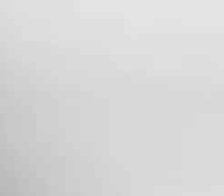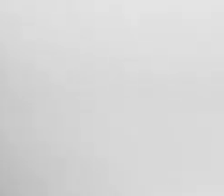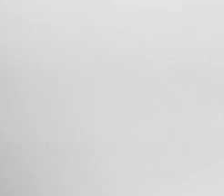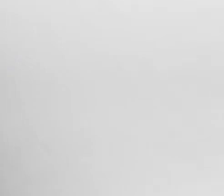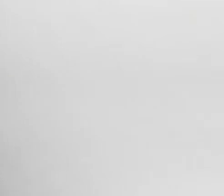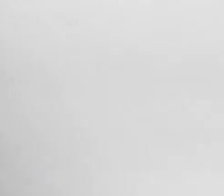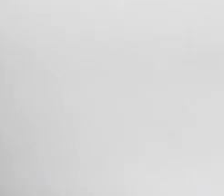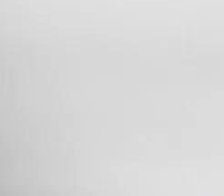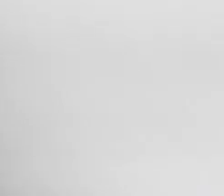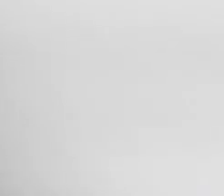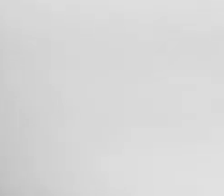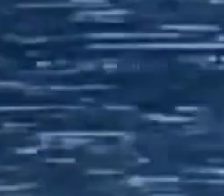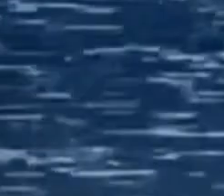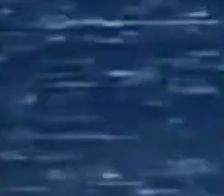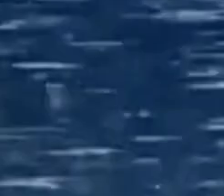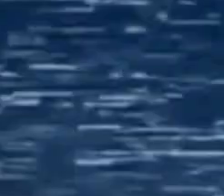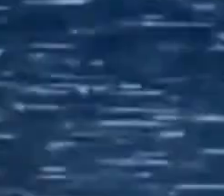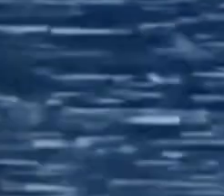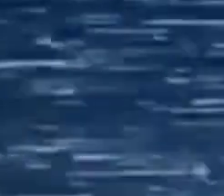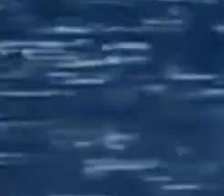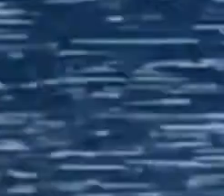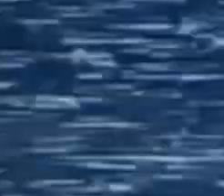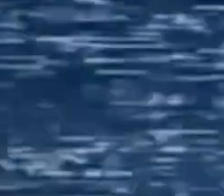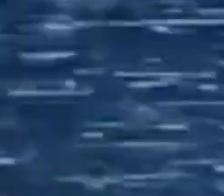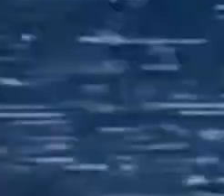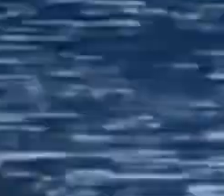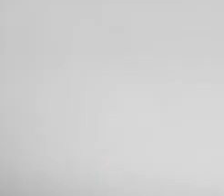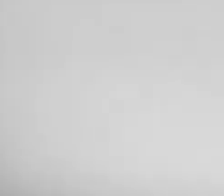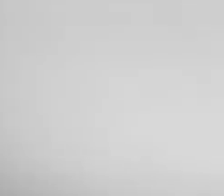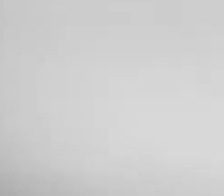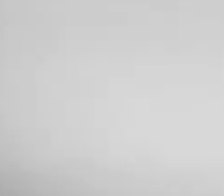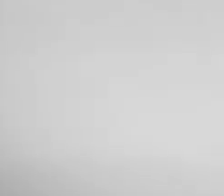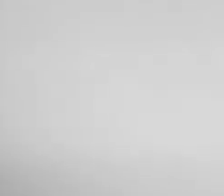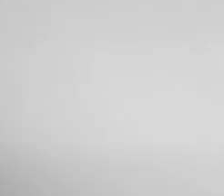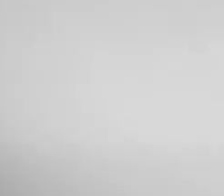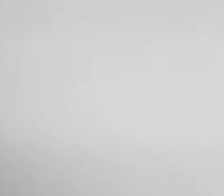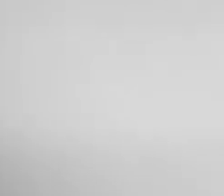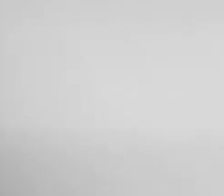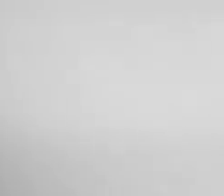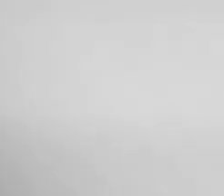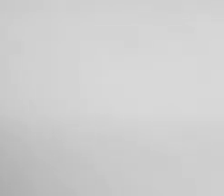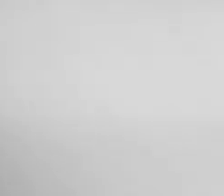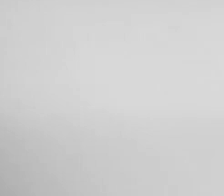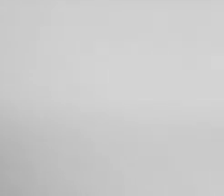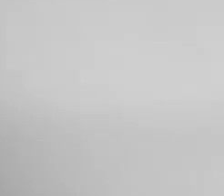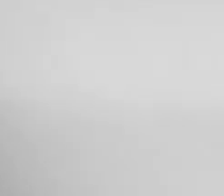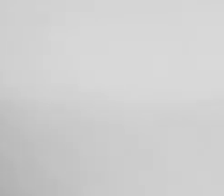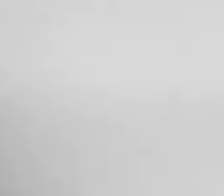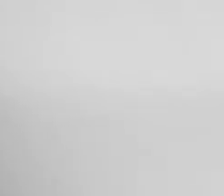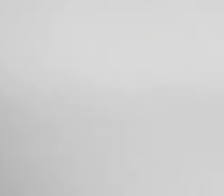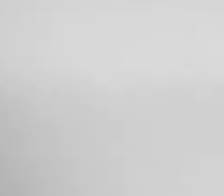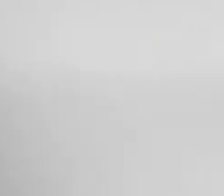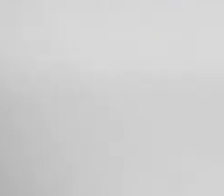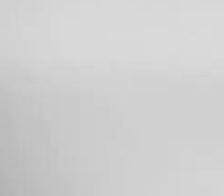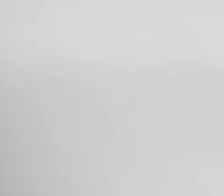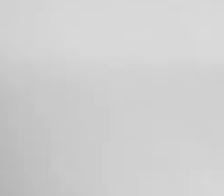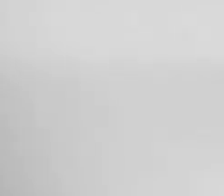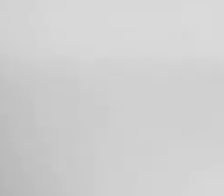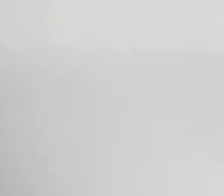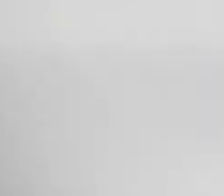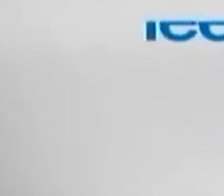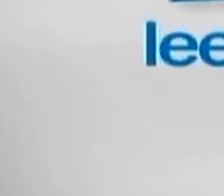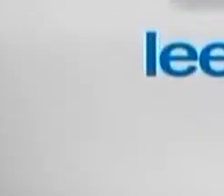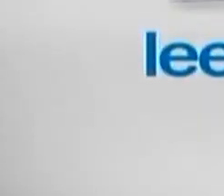de comunicación y expresión. Sin censura. Libertad para ver lo que quieras ver, oír lo que quieras